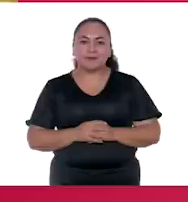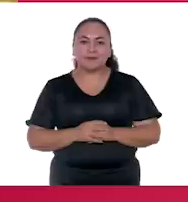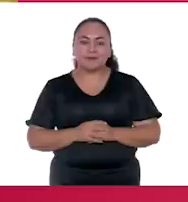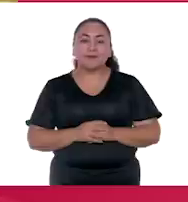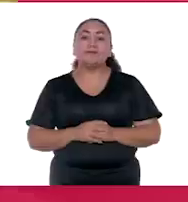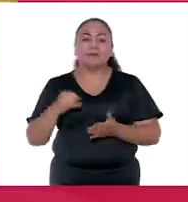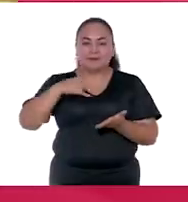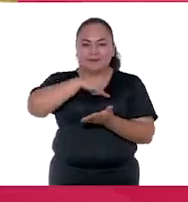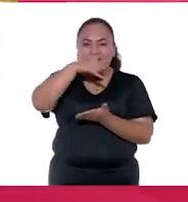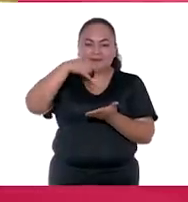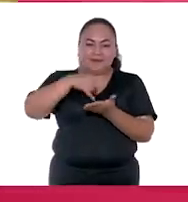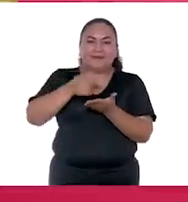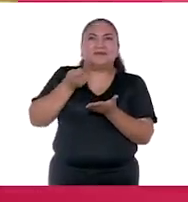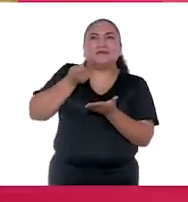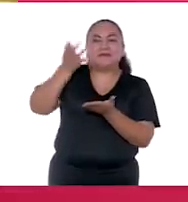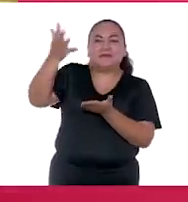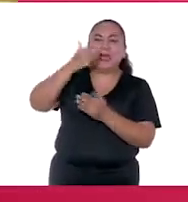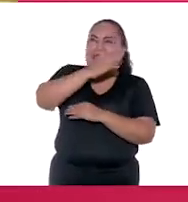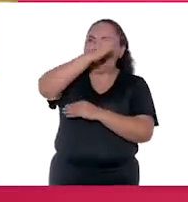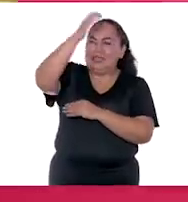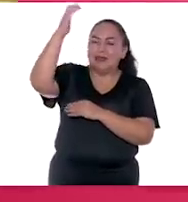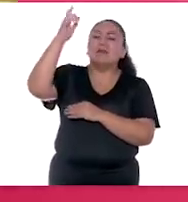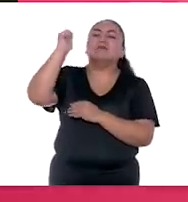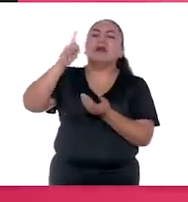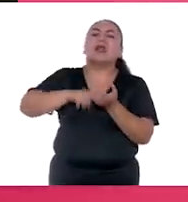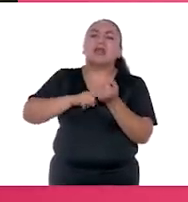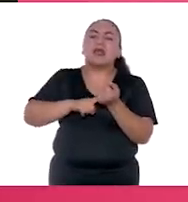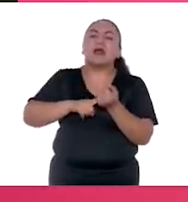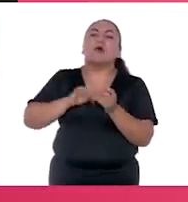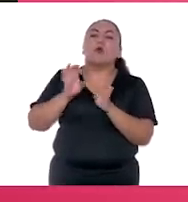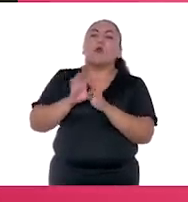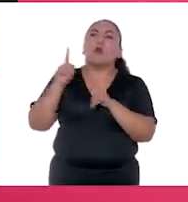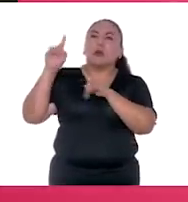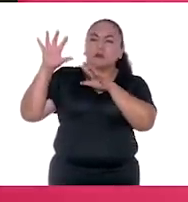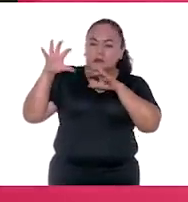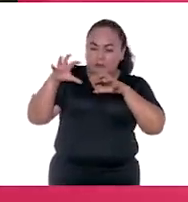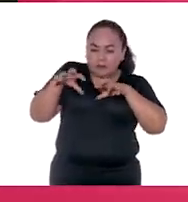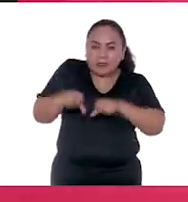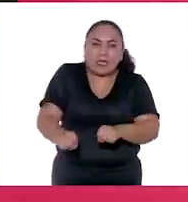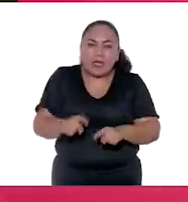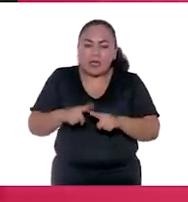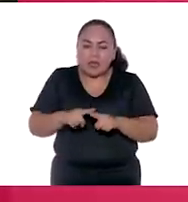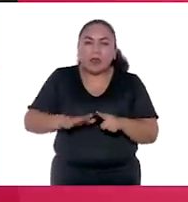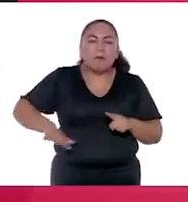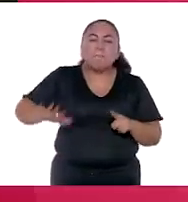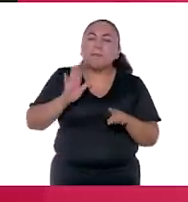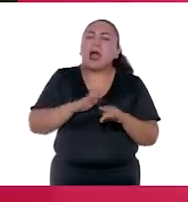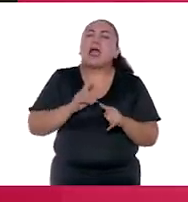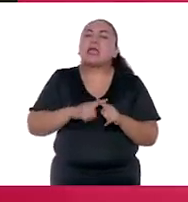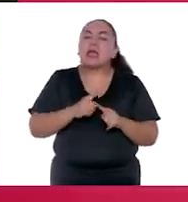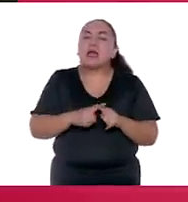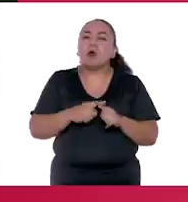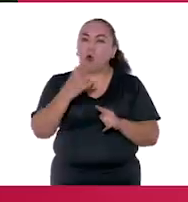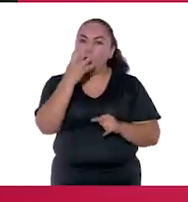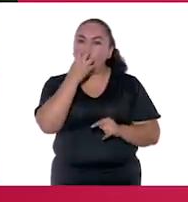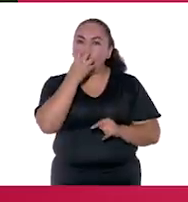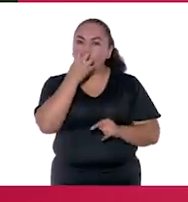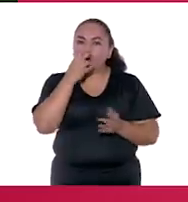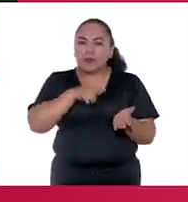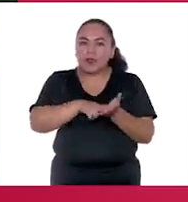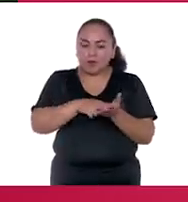Las Islas del Cielo son también el territorio del depredador terrestre más grande de nuestro país, el oso